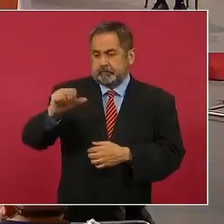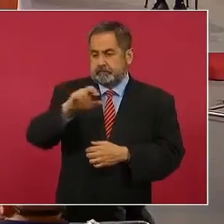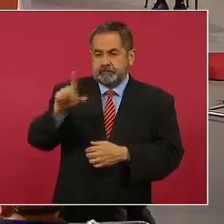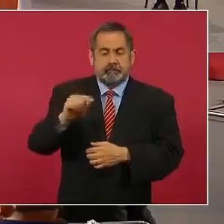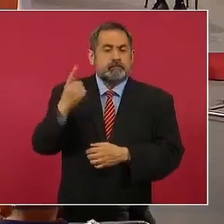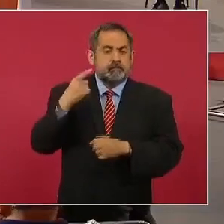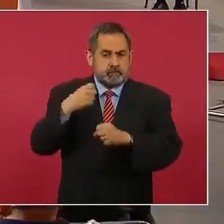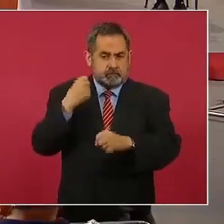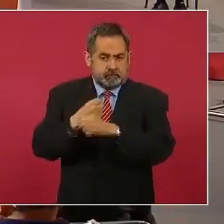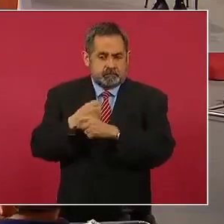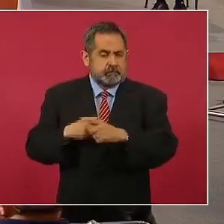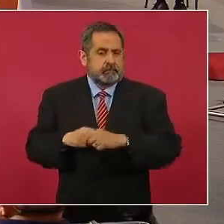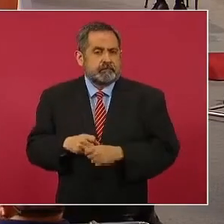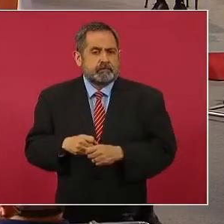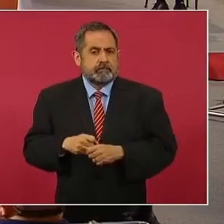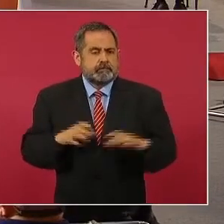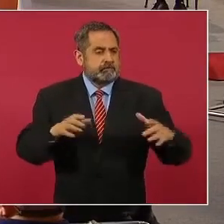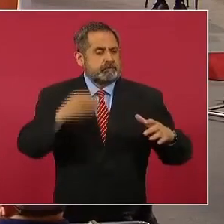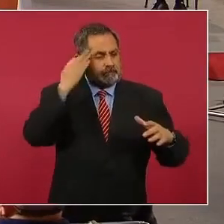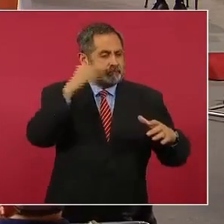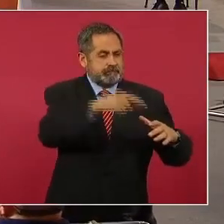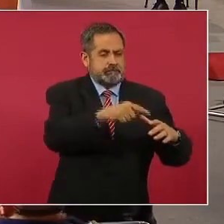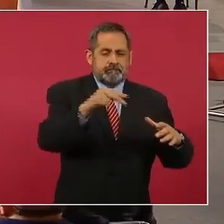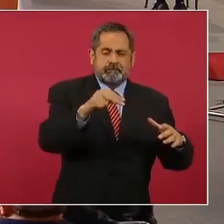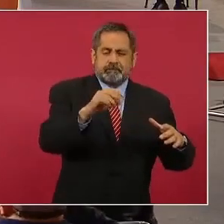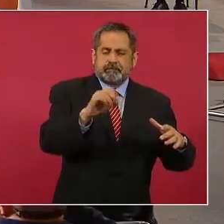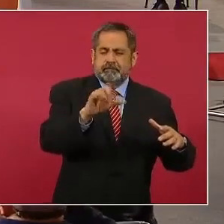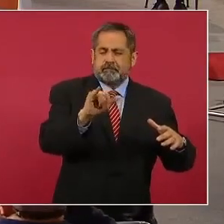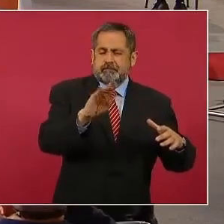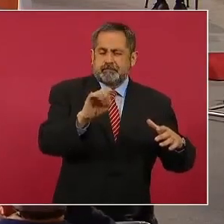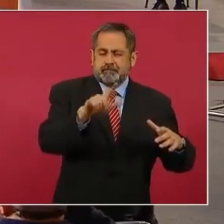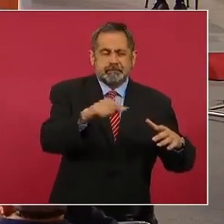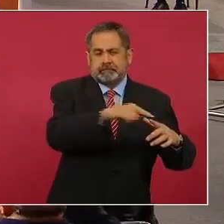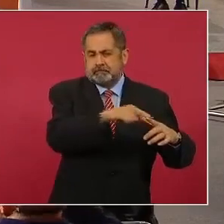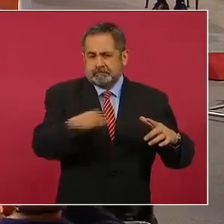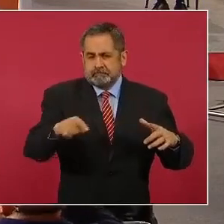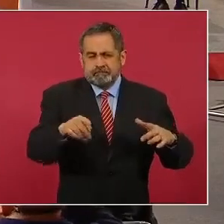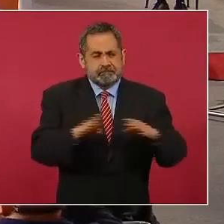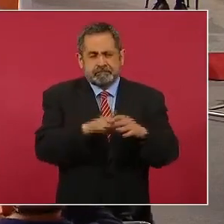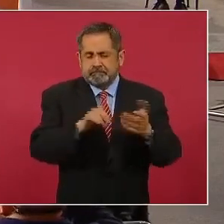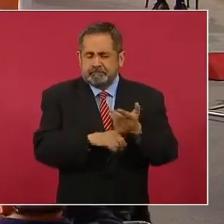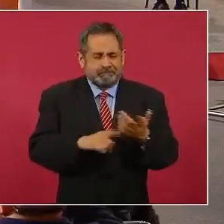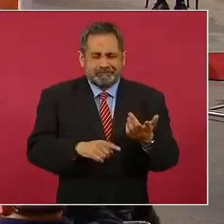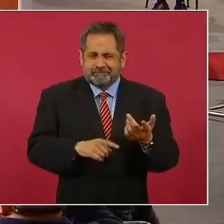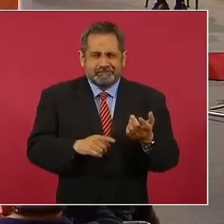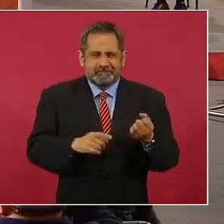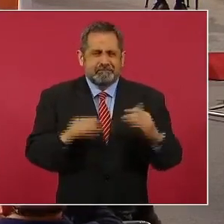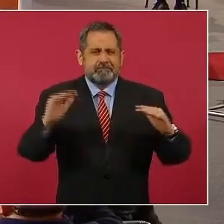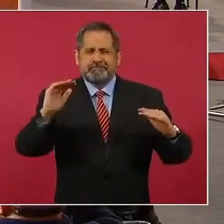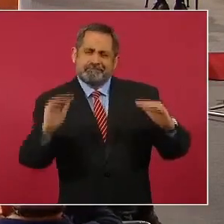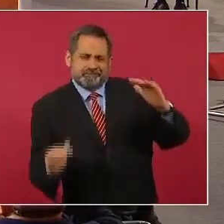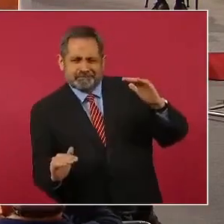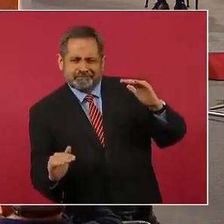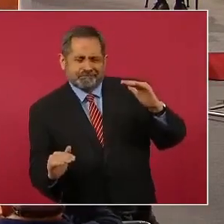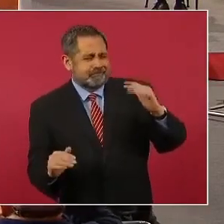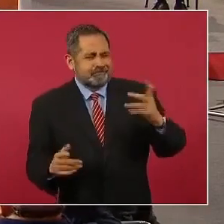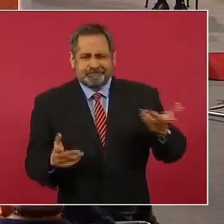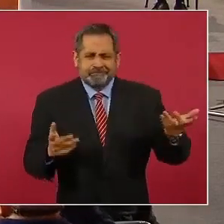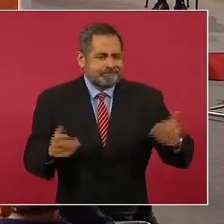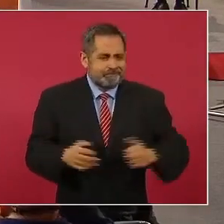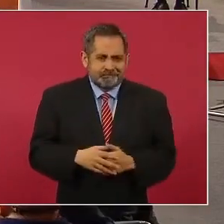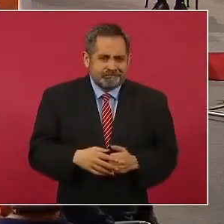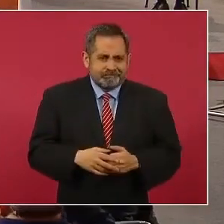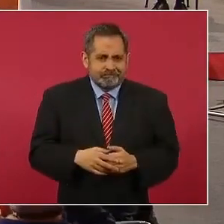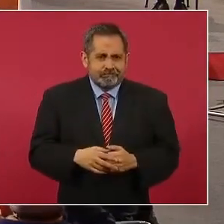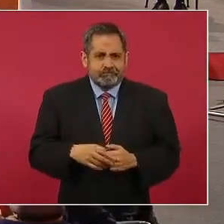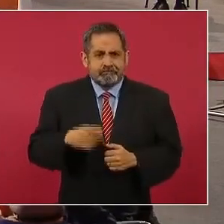pasado. El neoliberalismo dio lugar a una profundización tremenda de la desigualdad. Algunos estudios